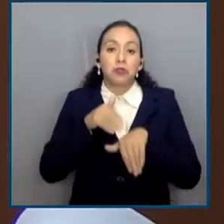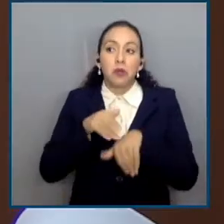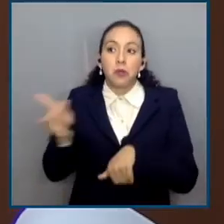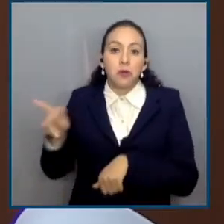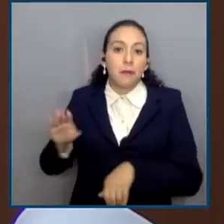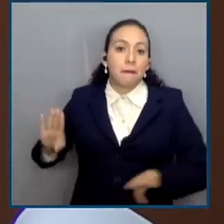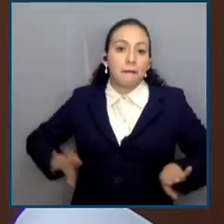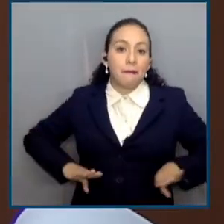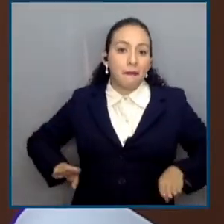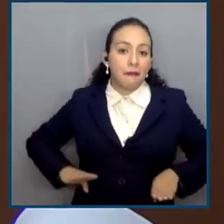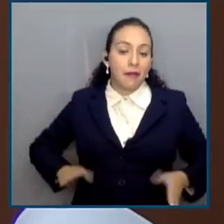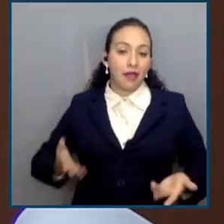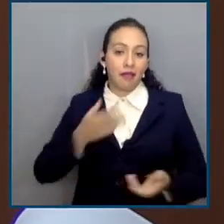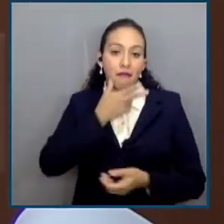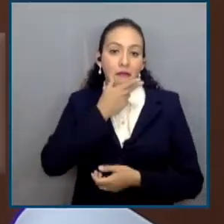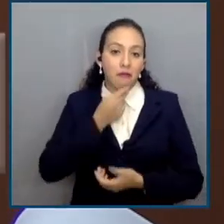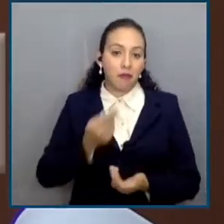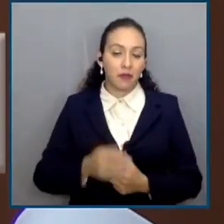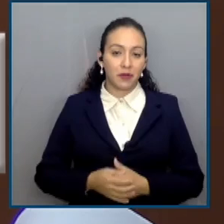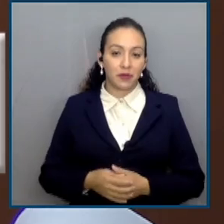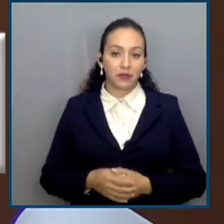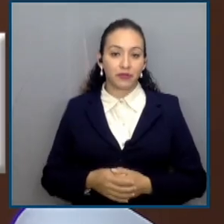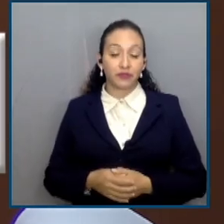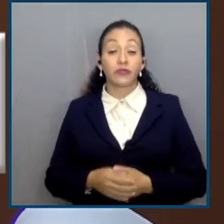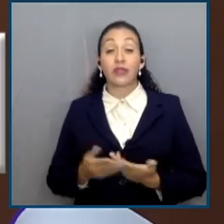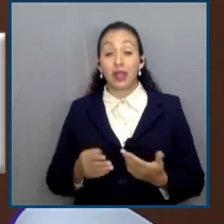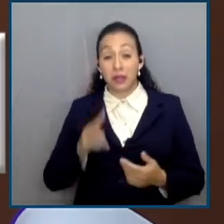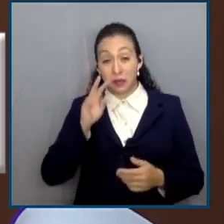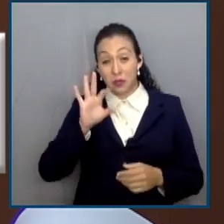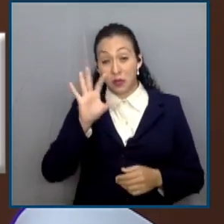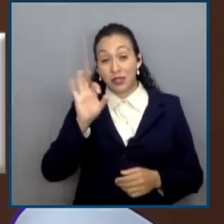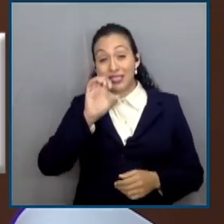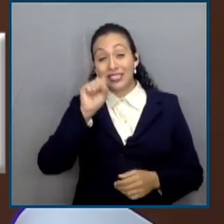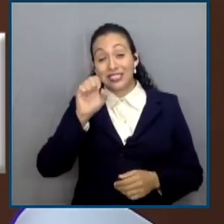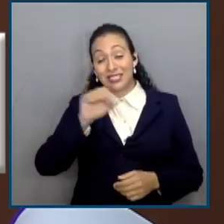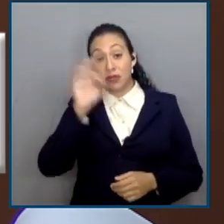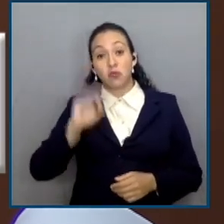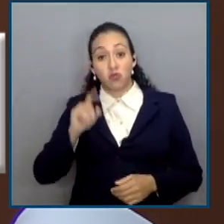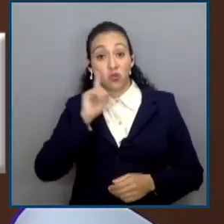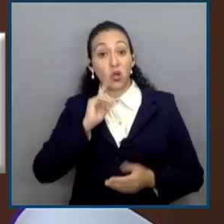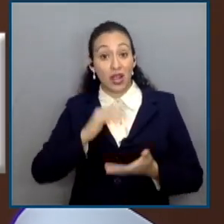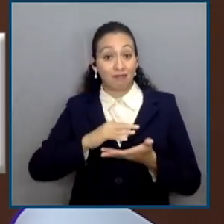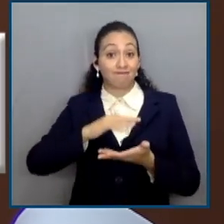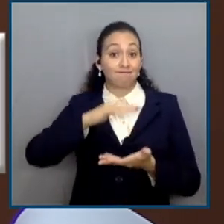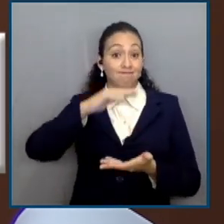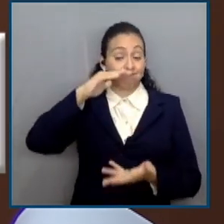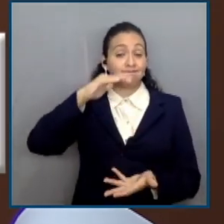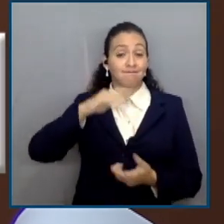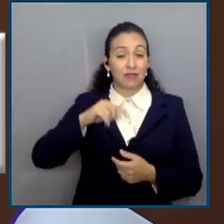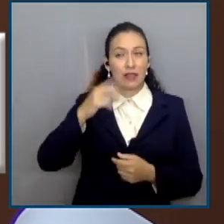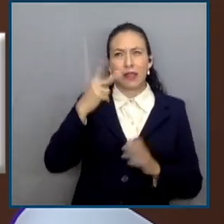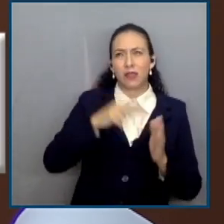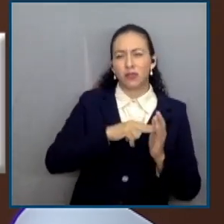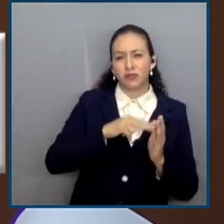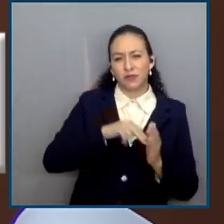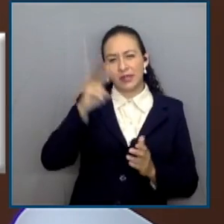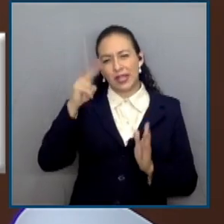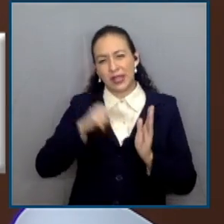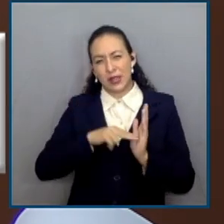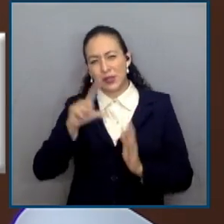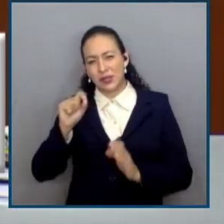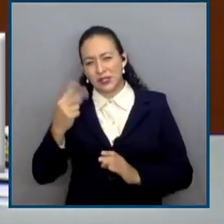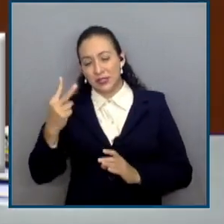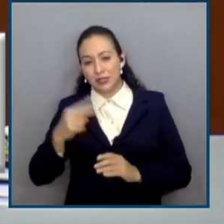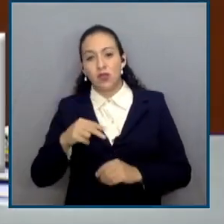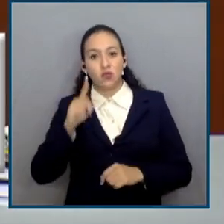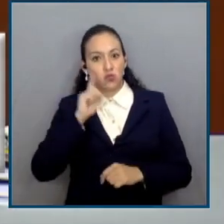Esta criminalización aumentó en un 60% del 2000 al 2022. Es un porcentaje bastante